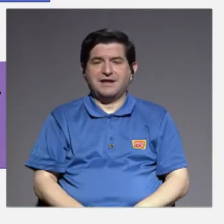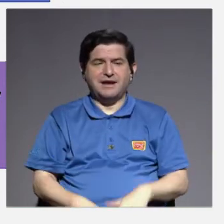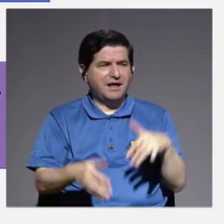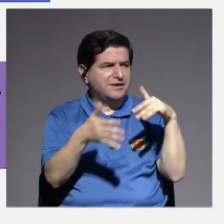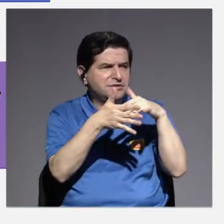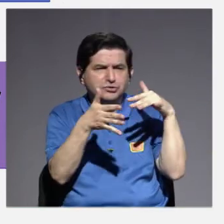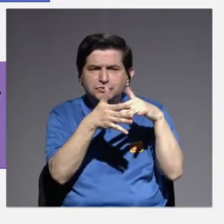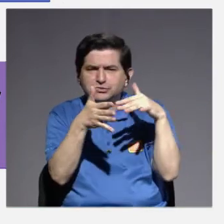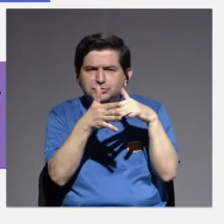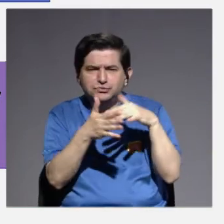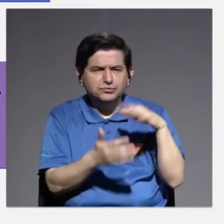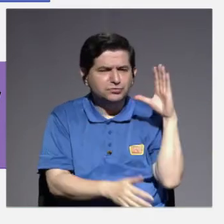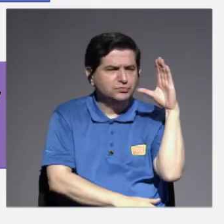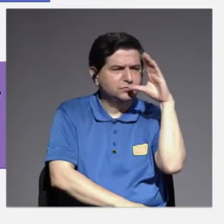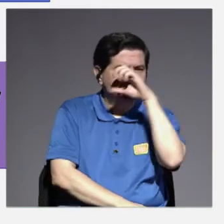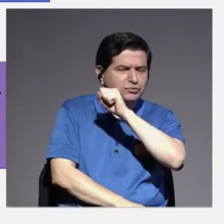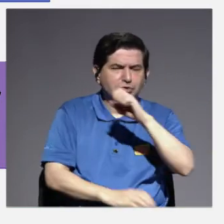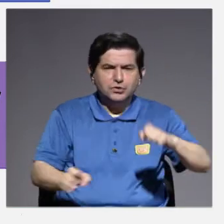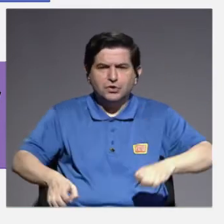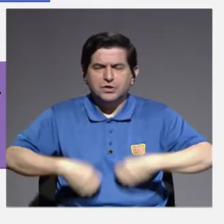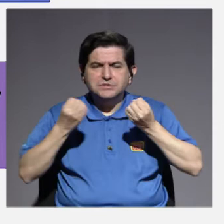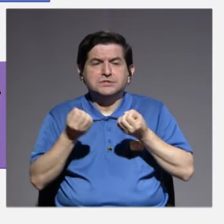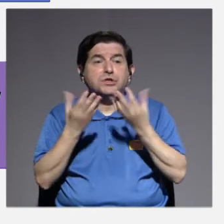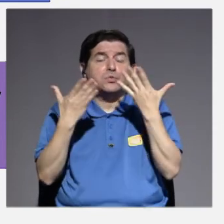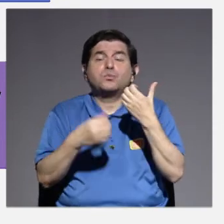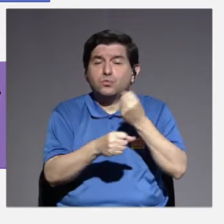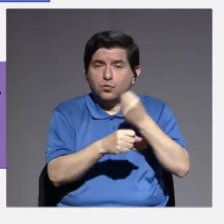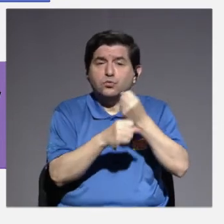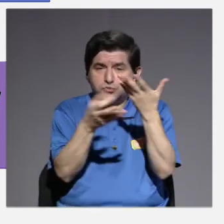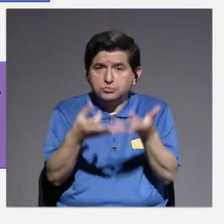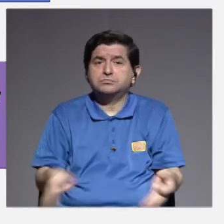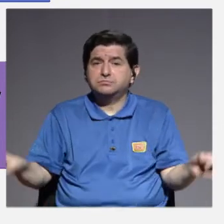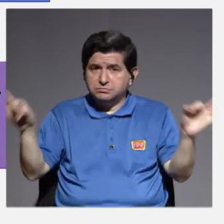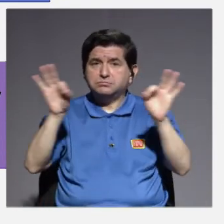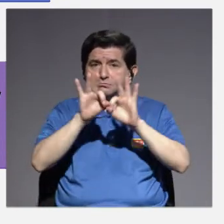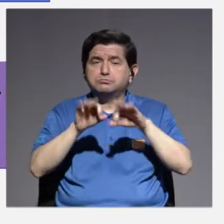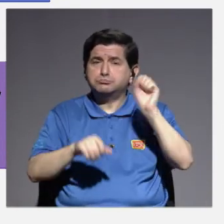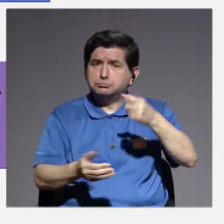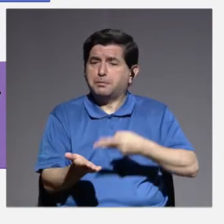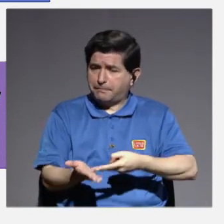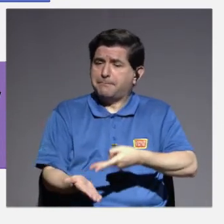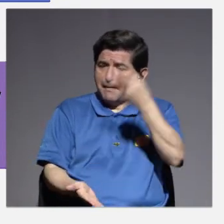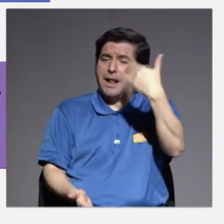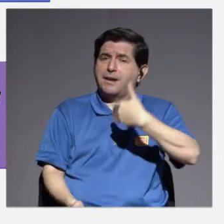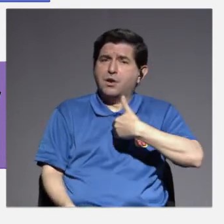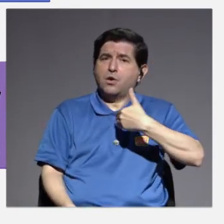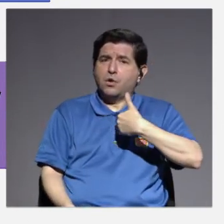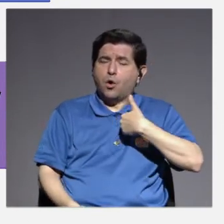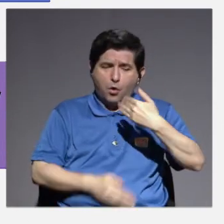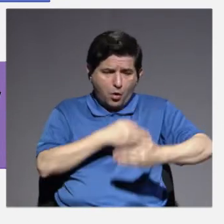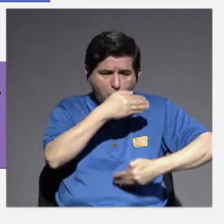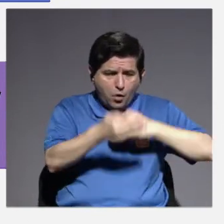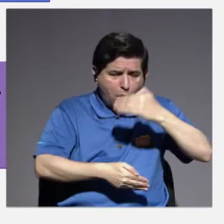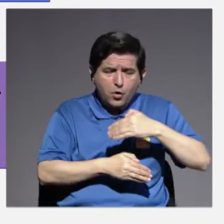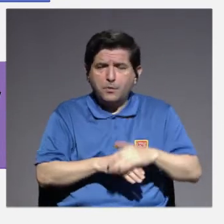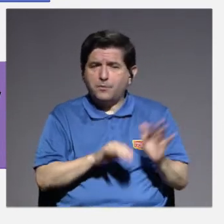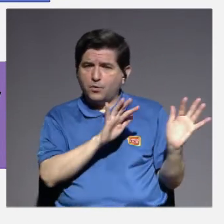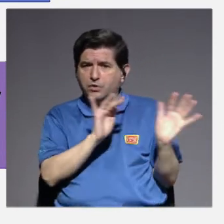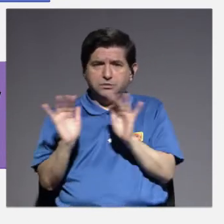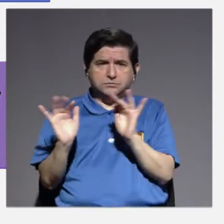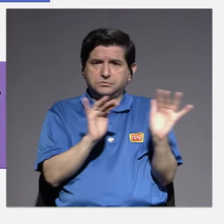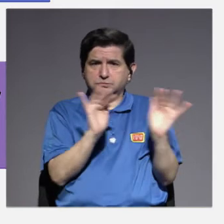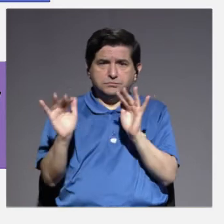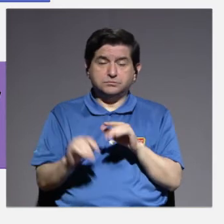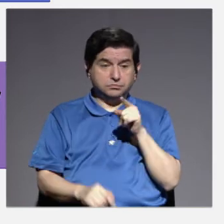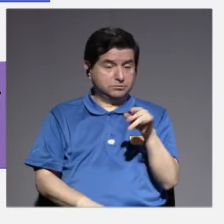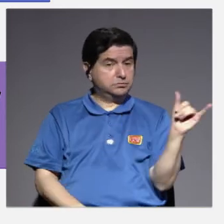estudio, observamos que existen muchos esfuerzos importantes y muy valiosos a nivel de procesos de digitalización que